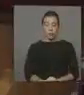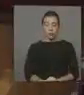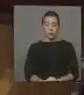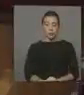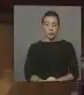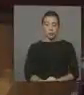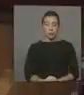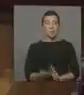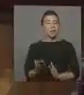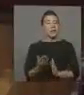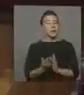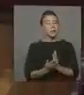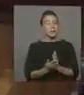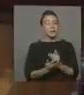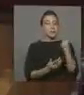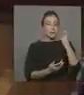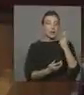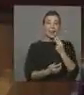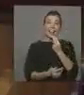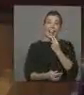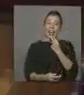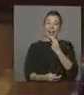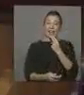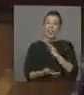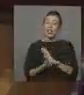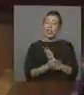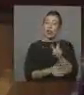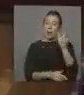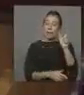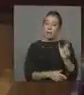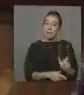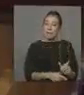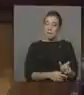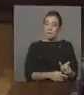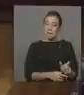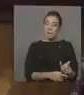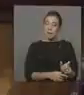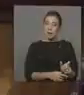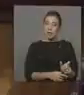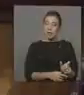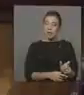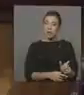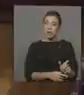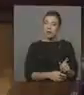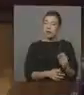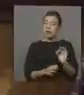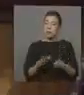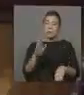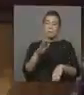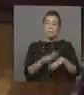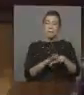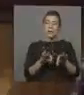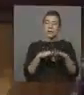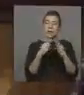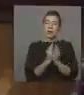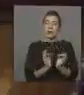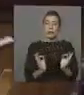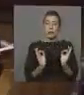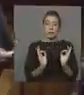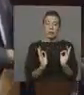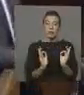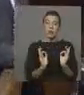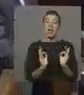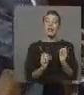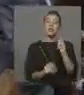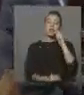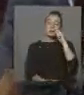Se parte de la base que la vida de toda persona considerada en su máxima y más amplia dimensión comprende